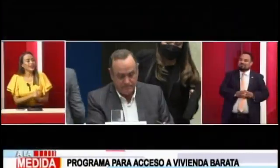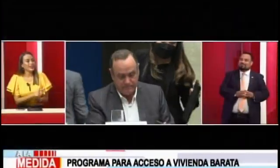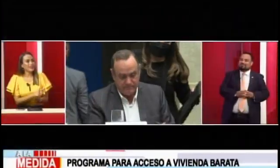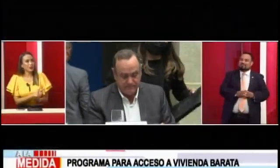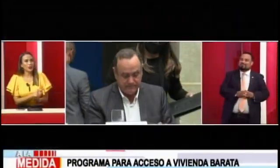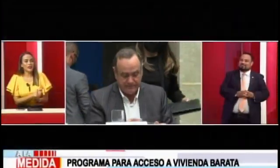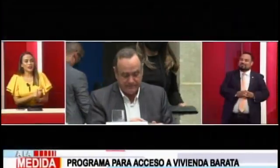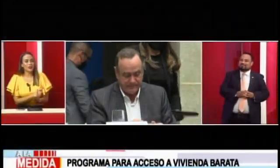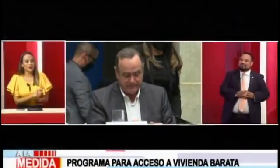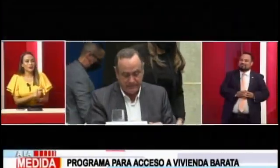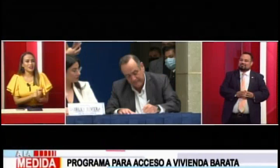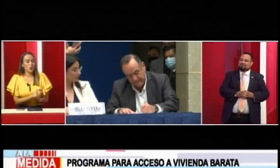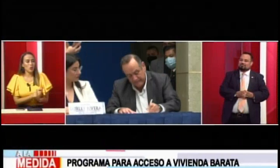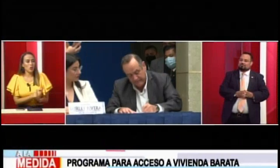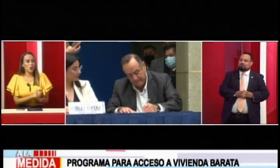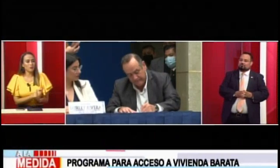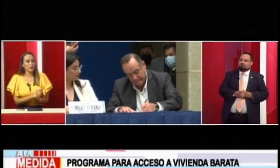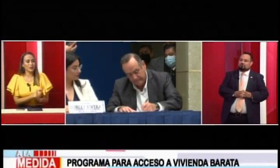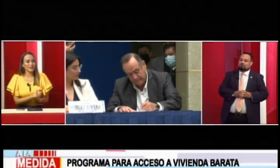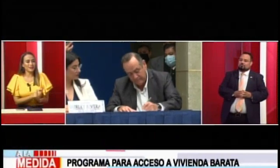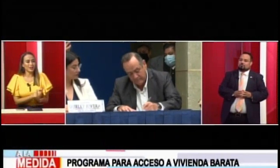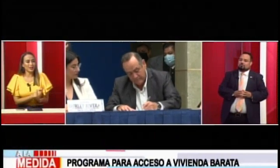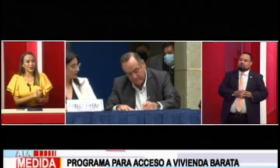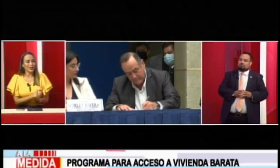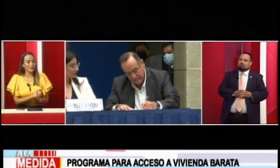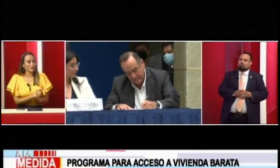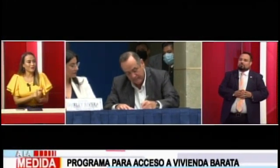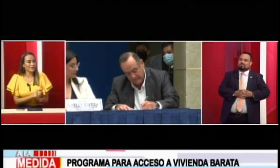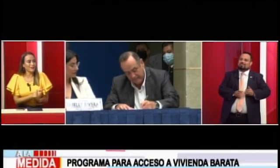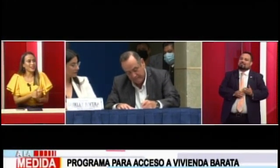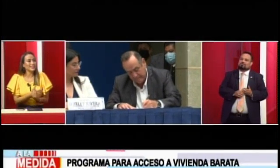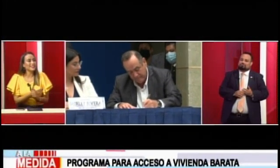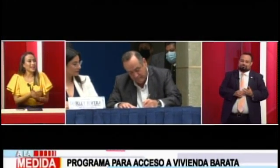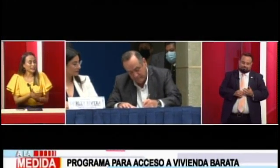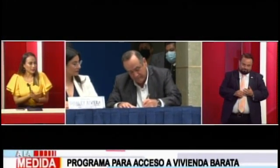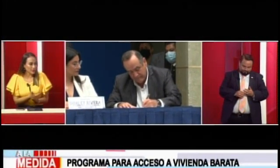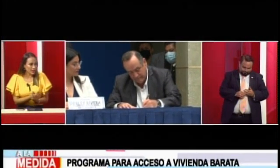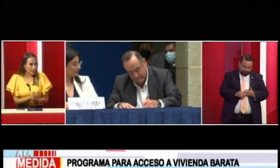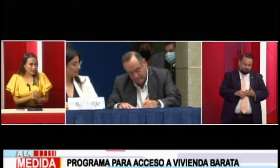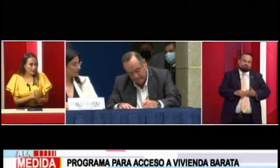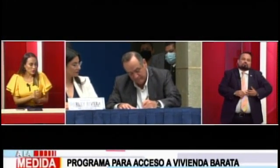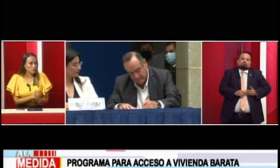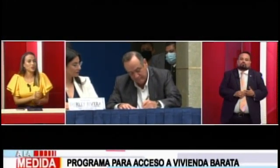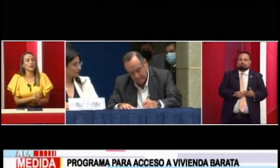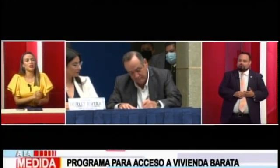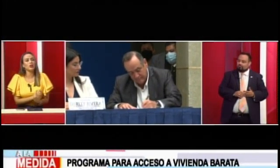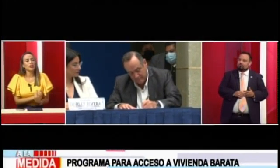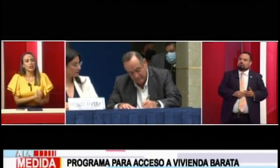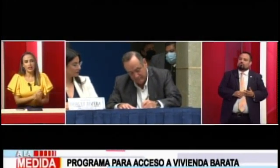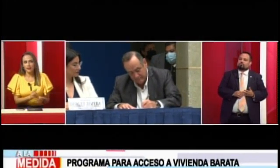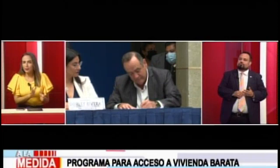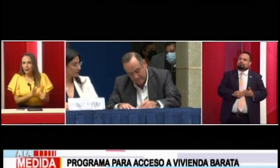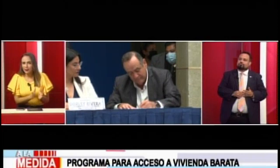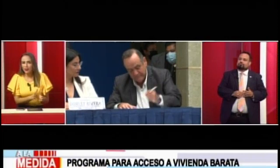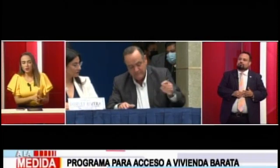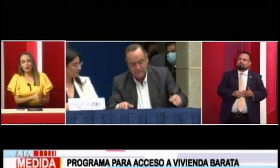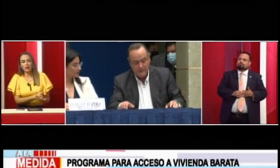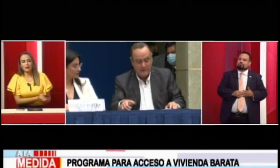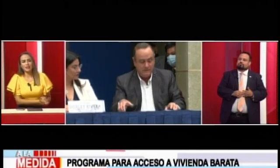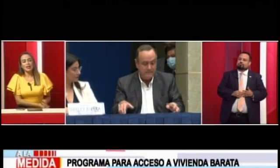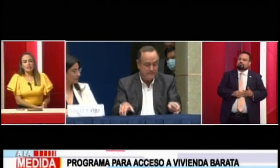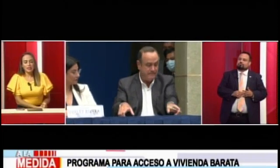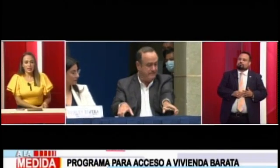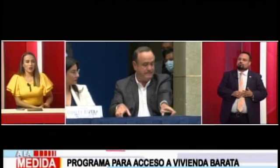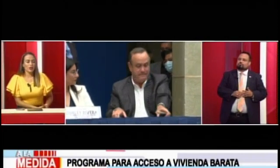volver ya no va a ver entonces como tú es amortización anunciar también ese subsidio y ahí pueden medir los